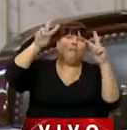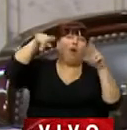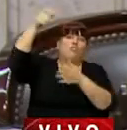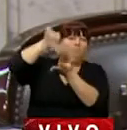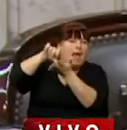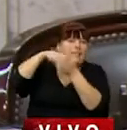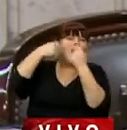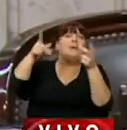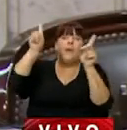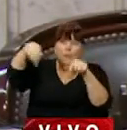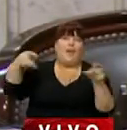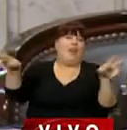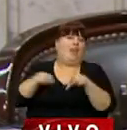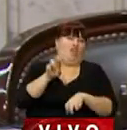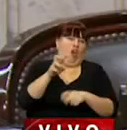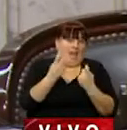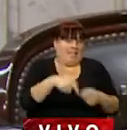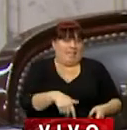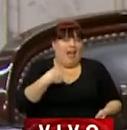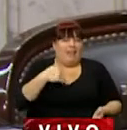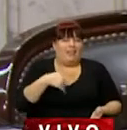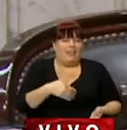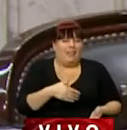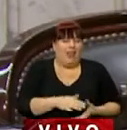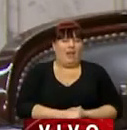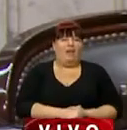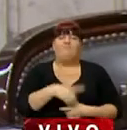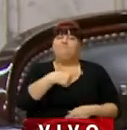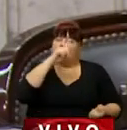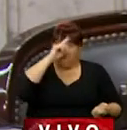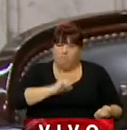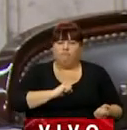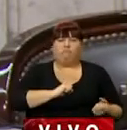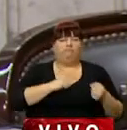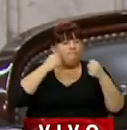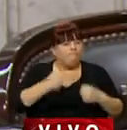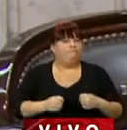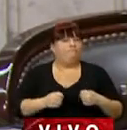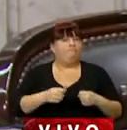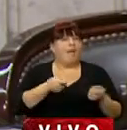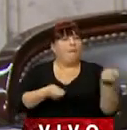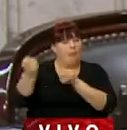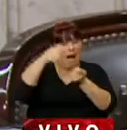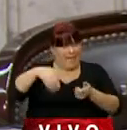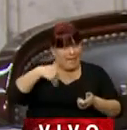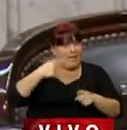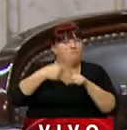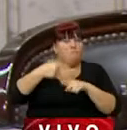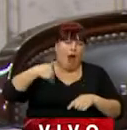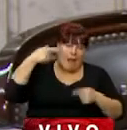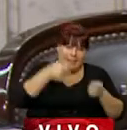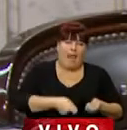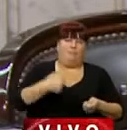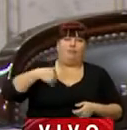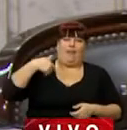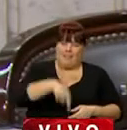generando divisas tan necesarias para nuestro país, que arriesgan, que juegan en el país, por el país y